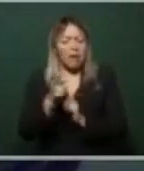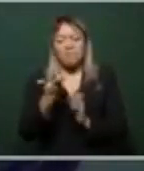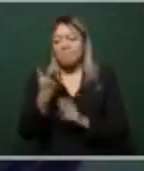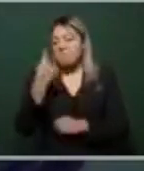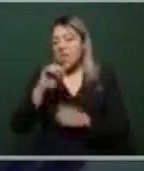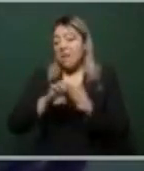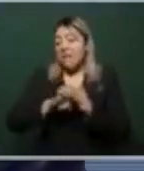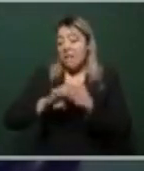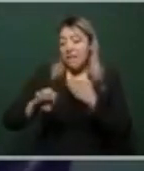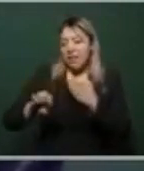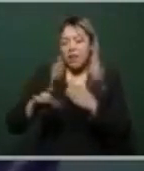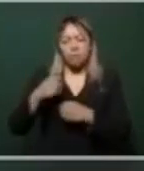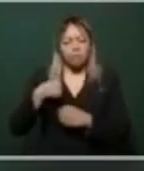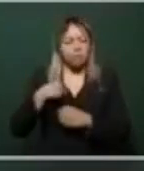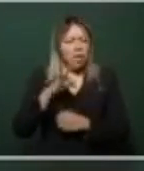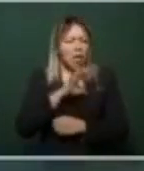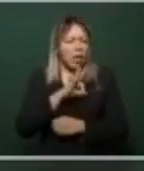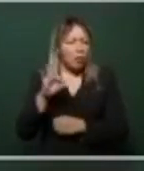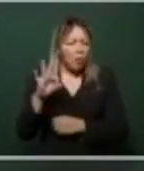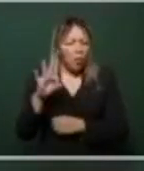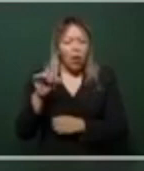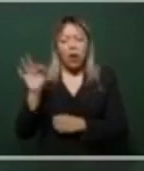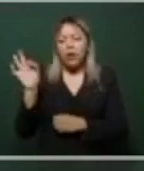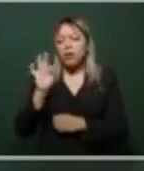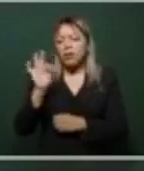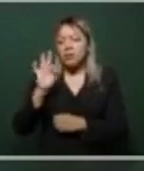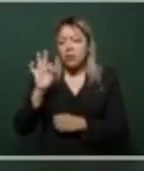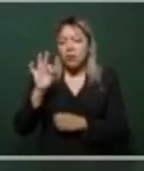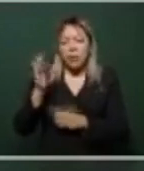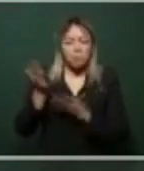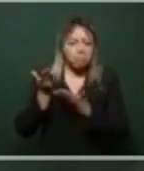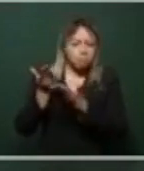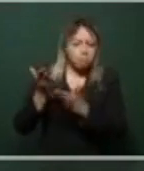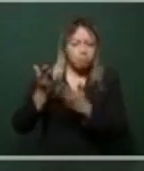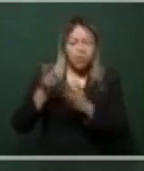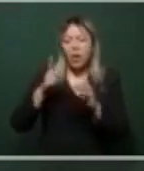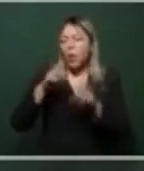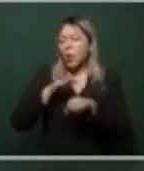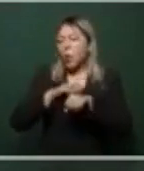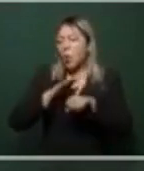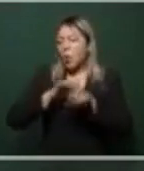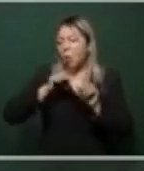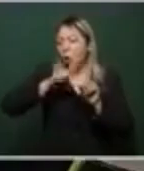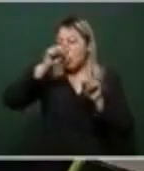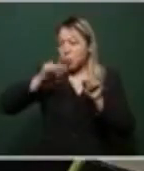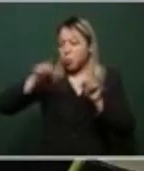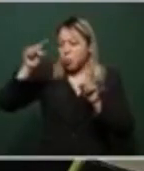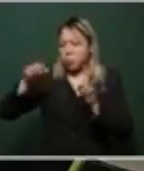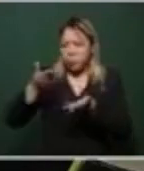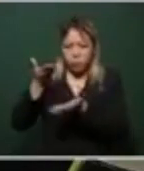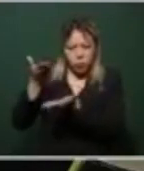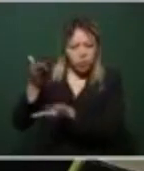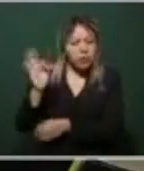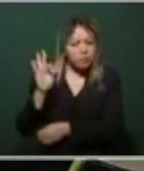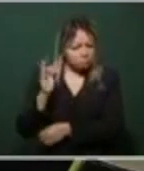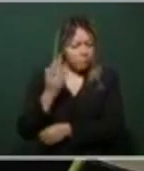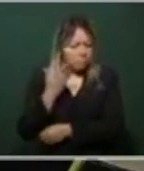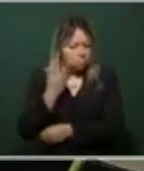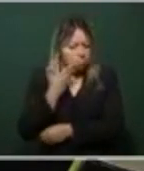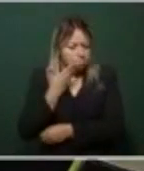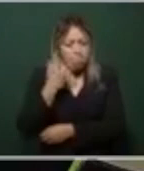Les podremos mostrar la gráfica, me gustaría hacerlo,